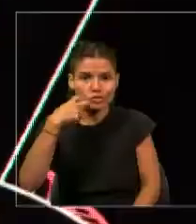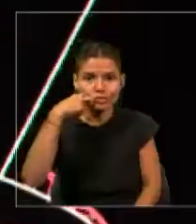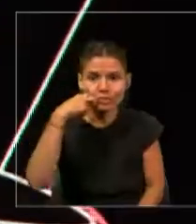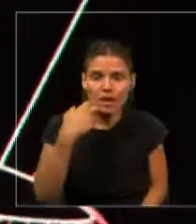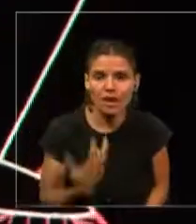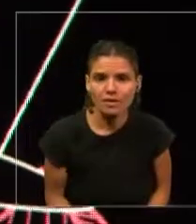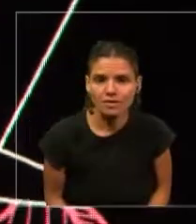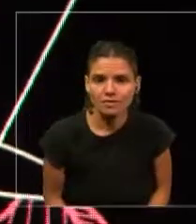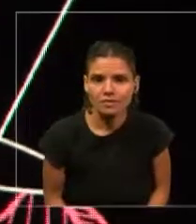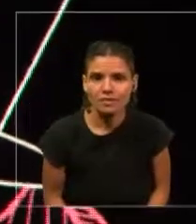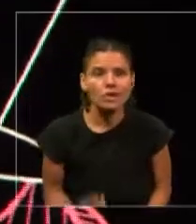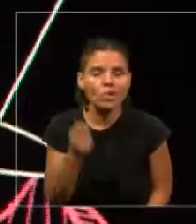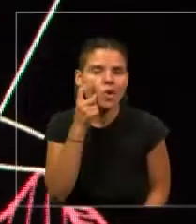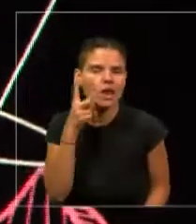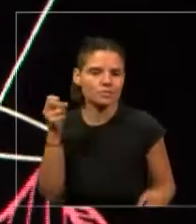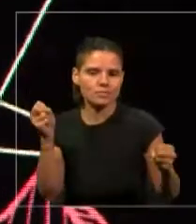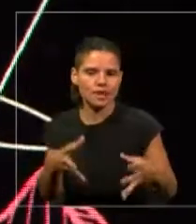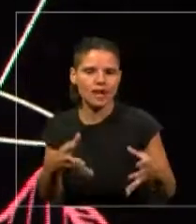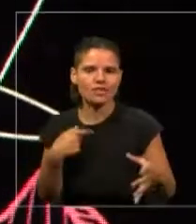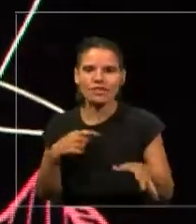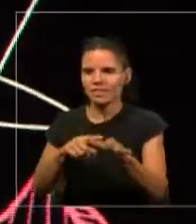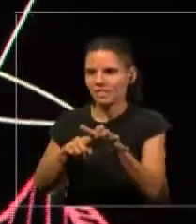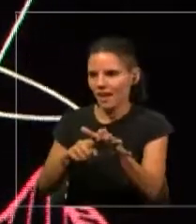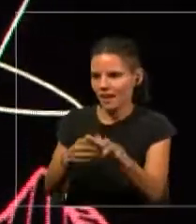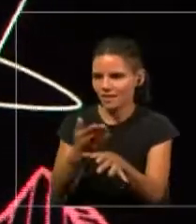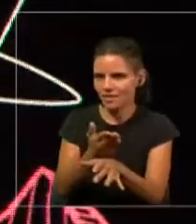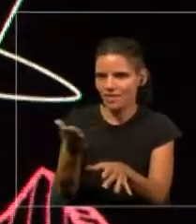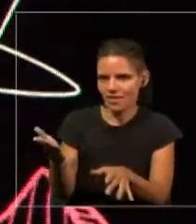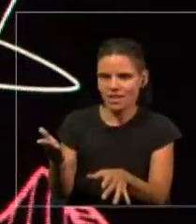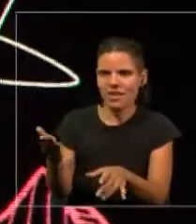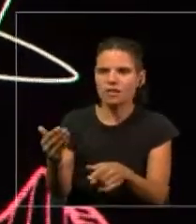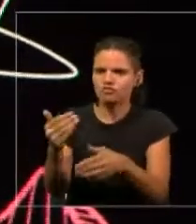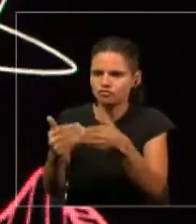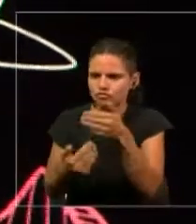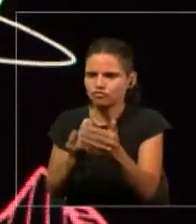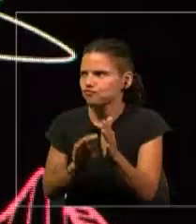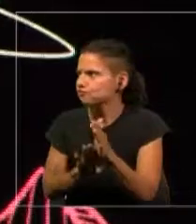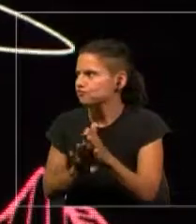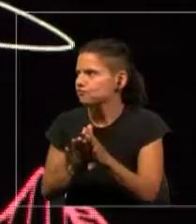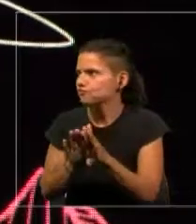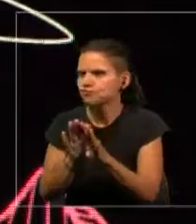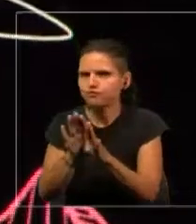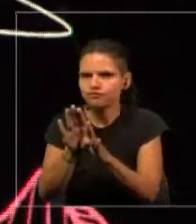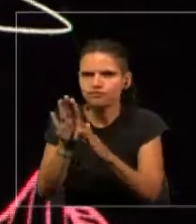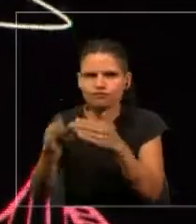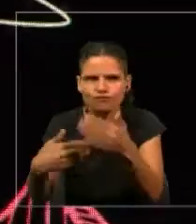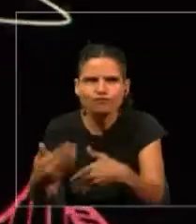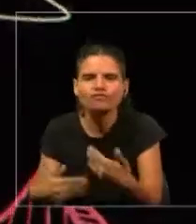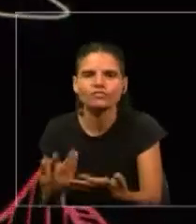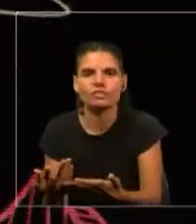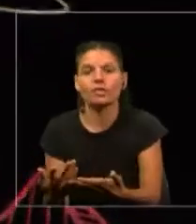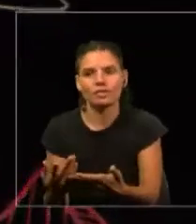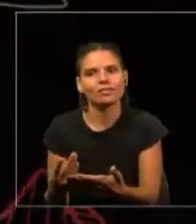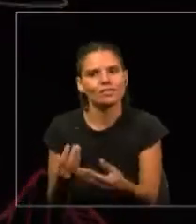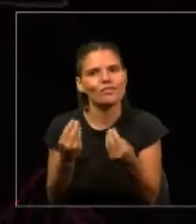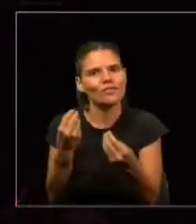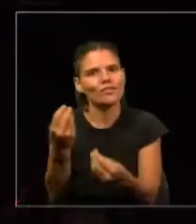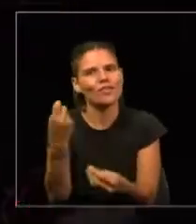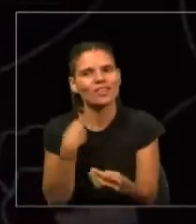Y el milagro es que las tecnologías exponenciales, qué linda palabra, o sea,